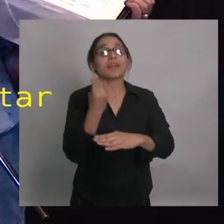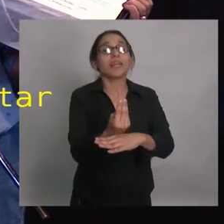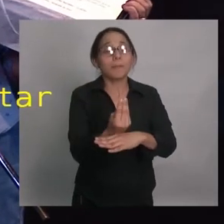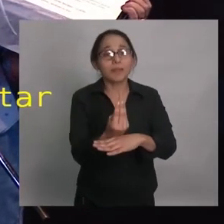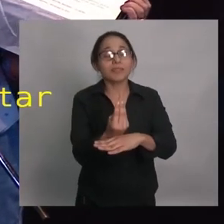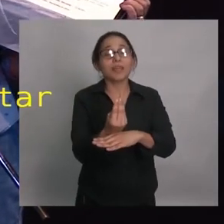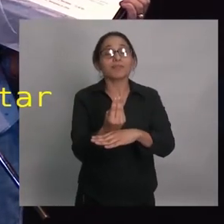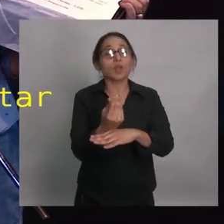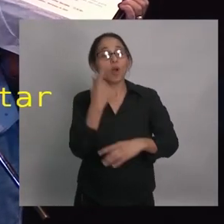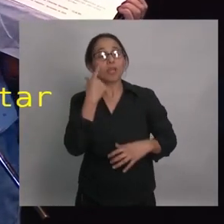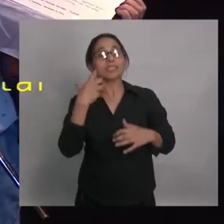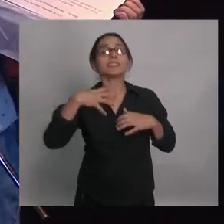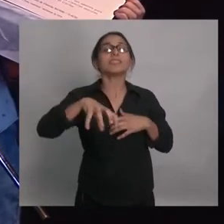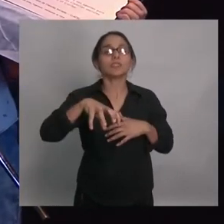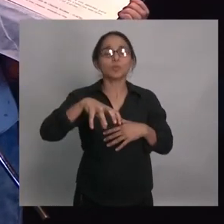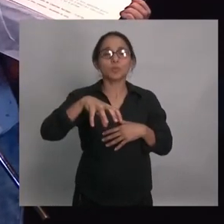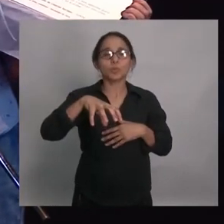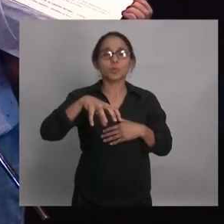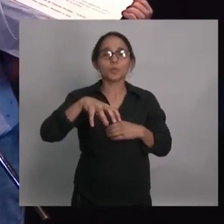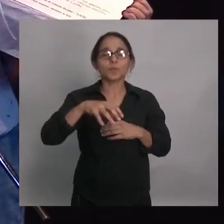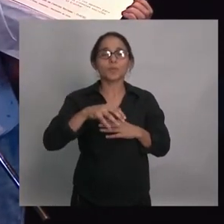nacional en holanda